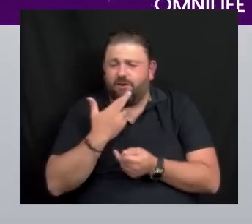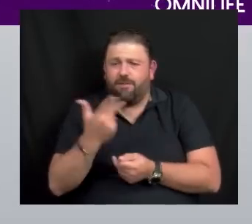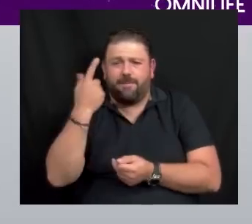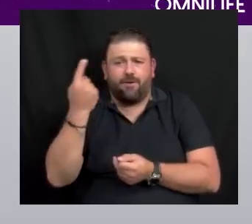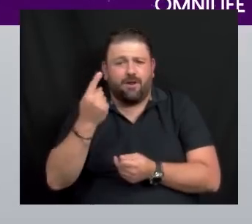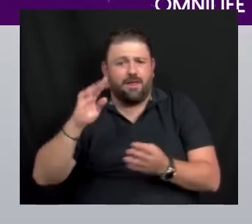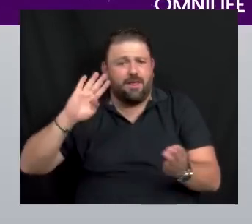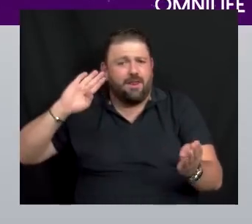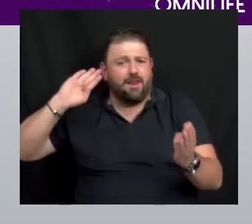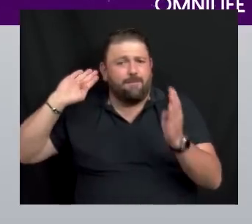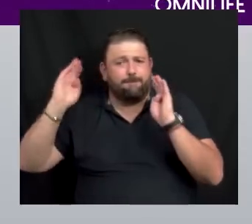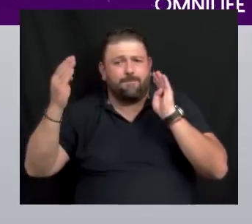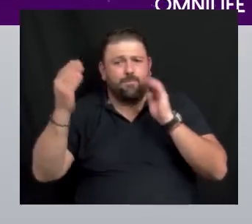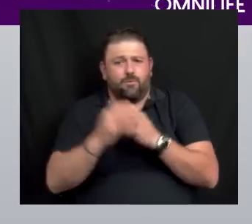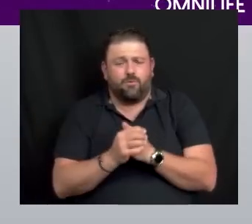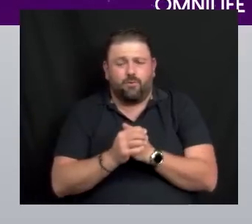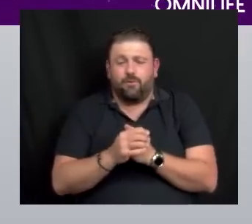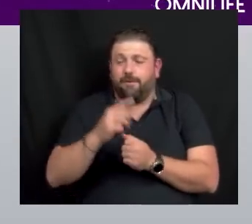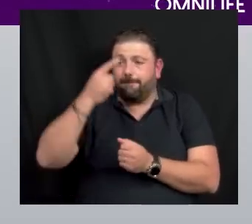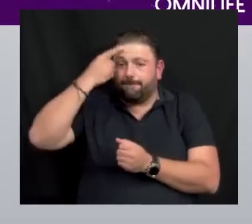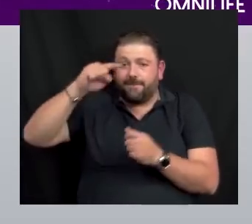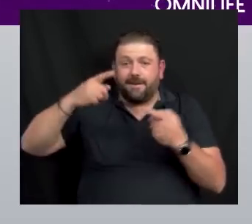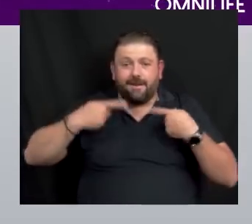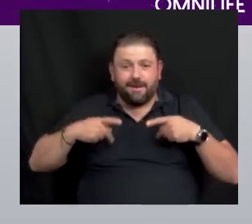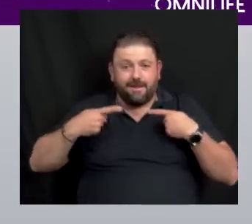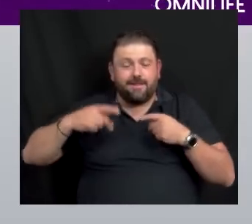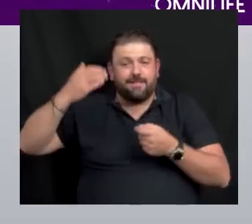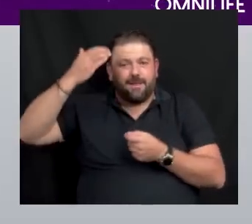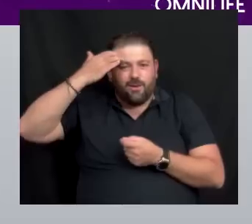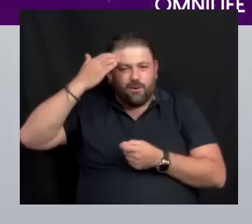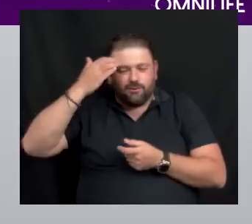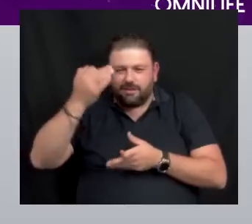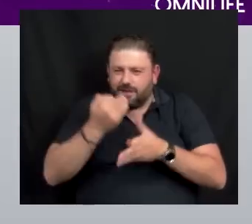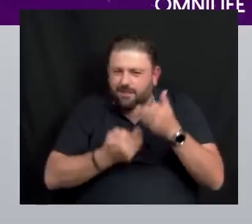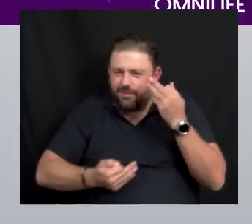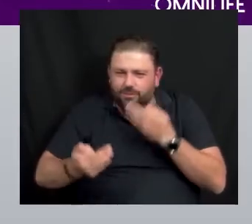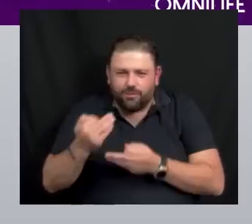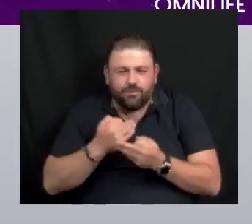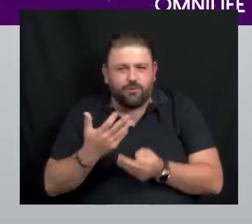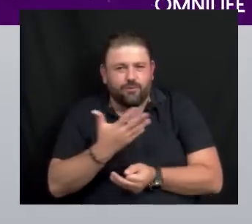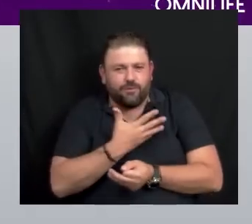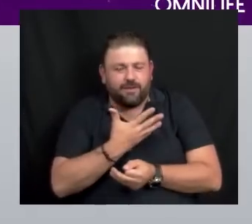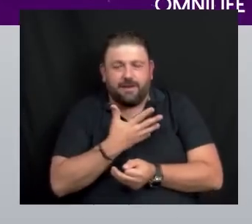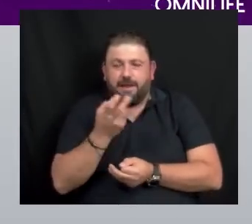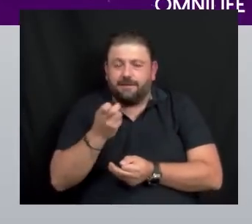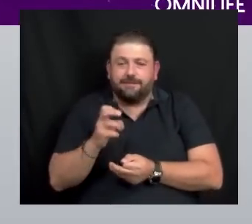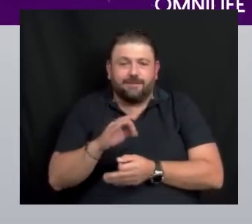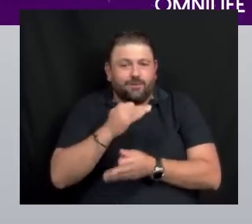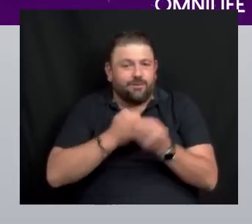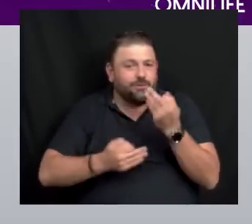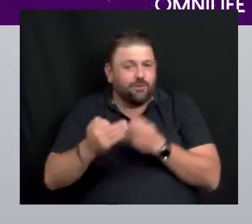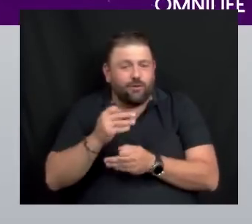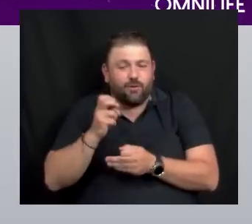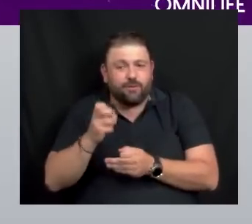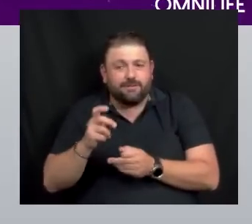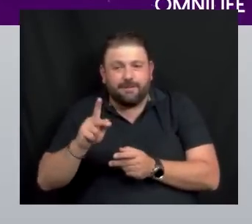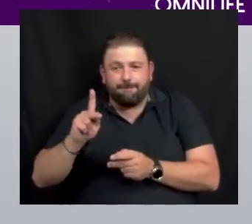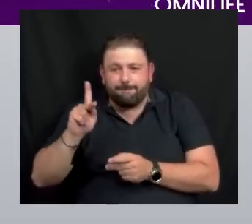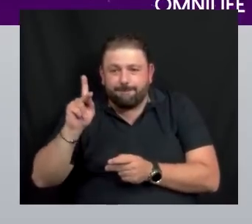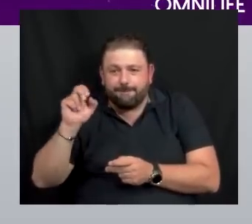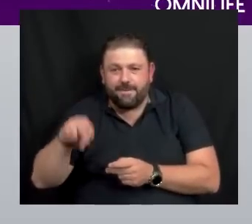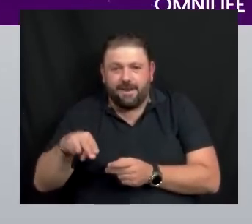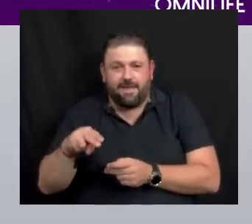voy haciendo que la gente conozca toda esta maravilla que tenemos por medio de nuestro plan anual que